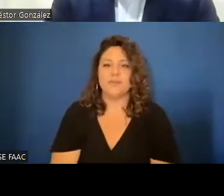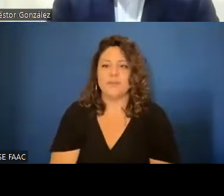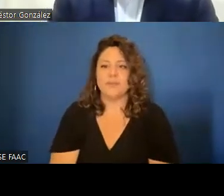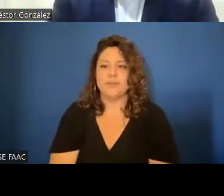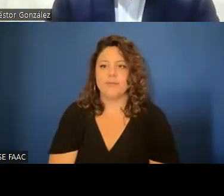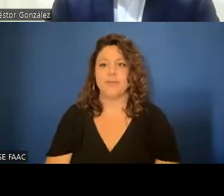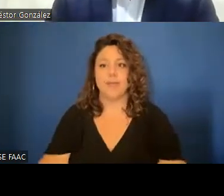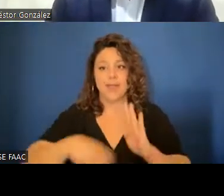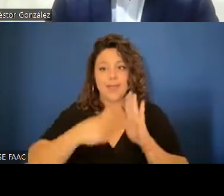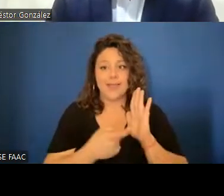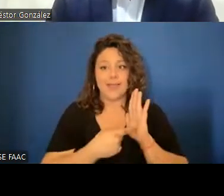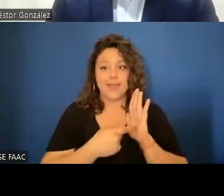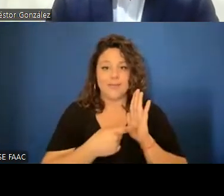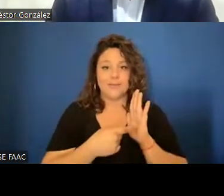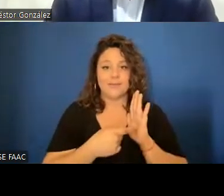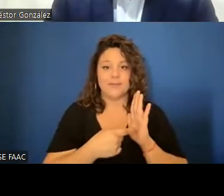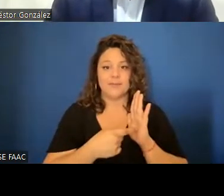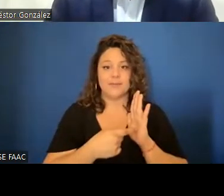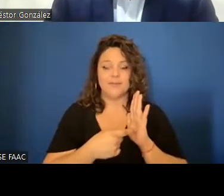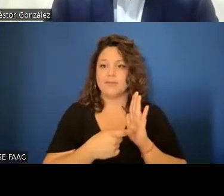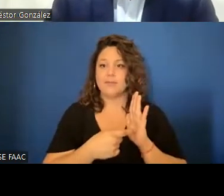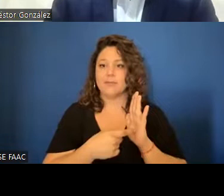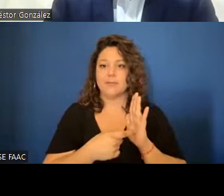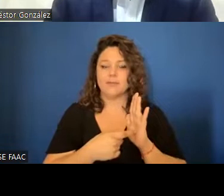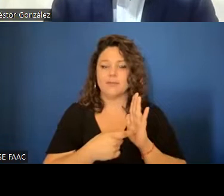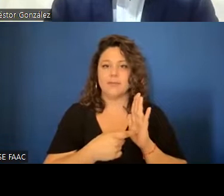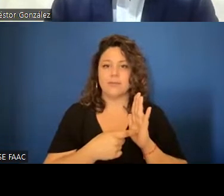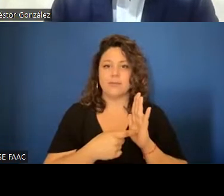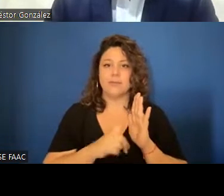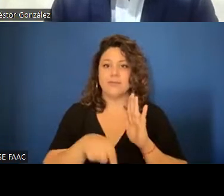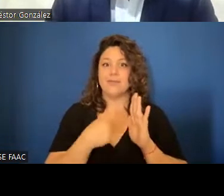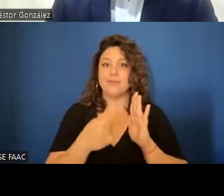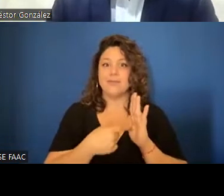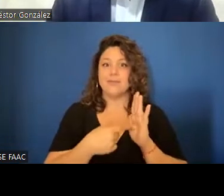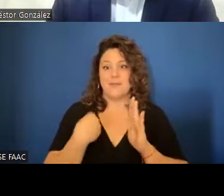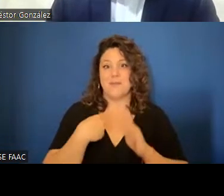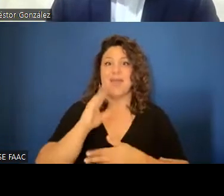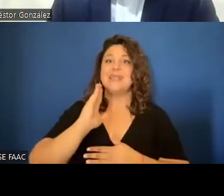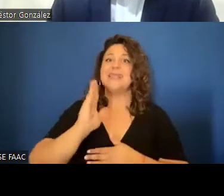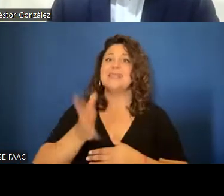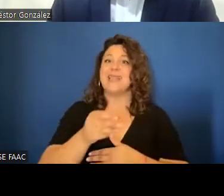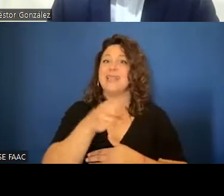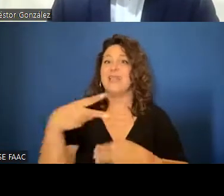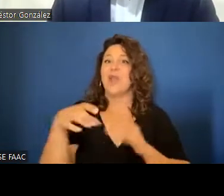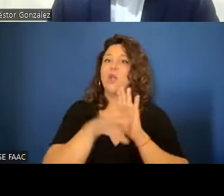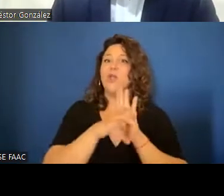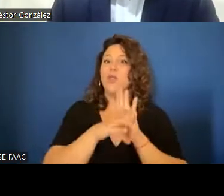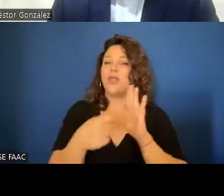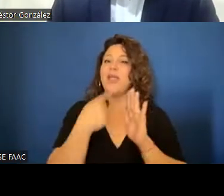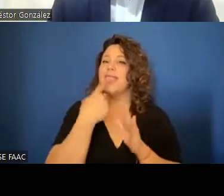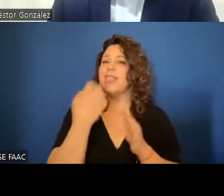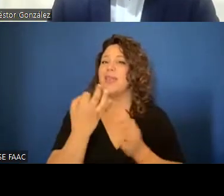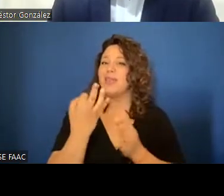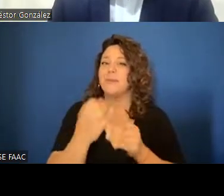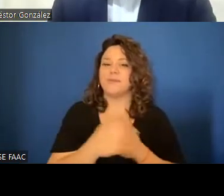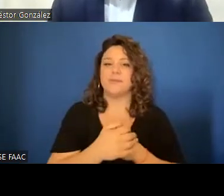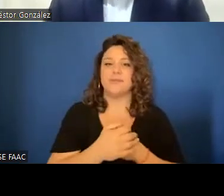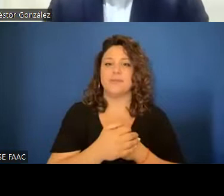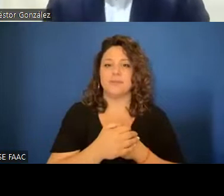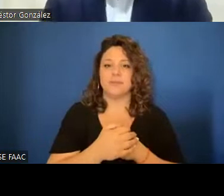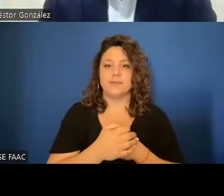se aporta o se da de forma gratuita a la persona que lo necesita en el procedimiento, para una persona con discapacidad establece esta ley en su exposición